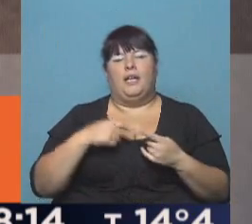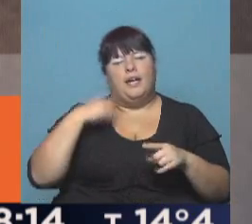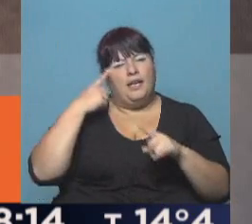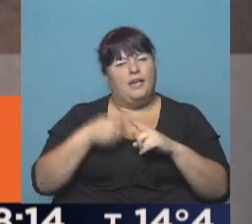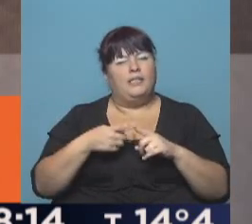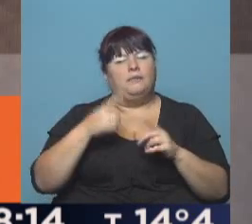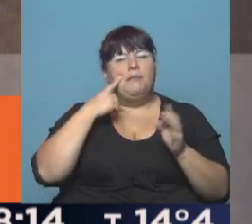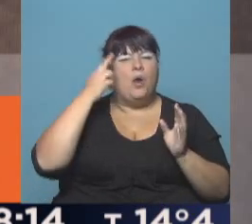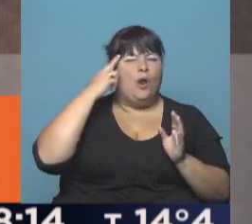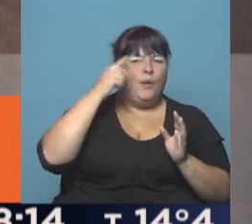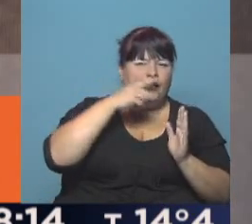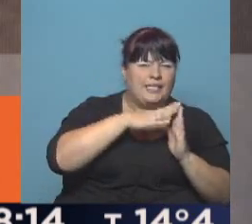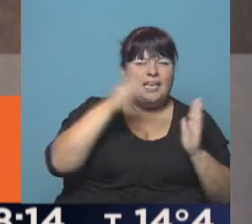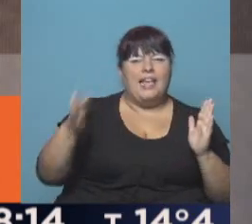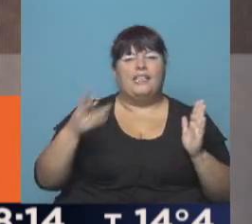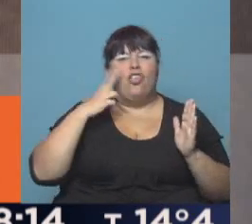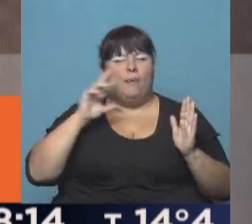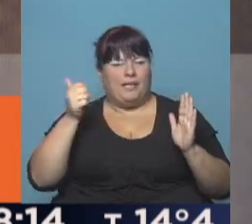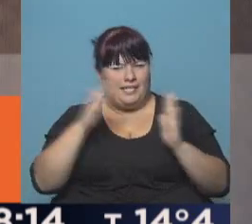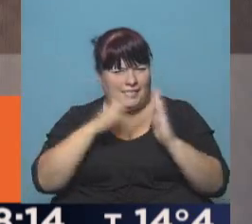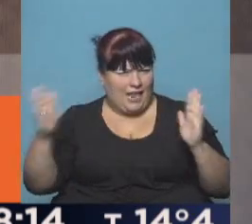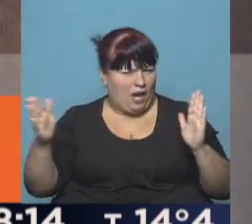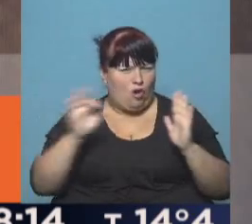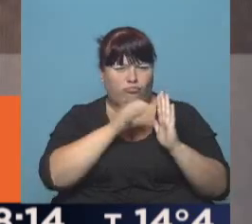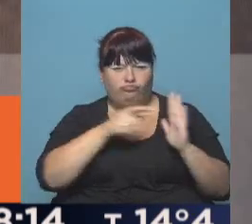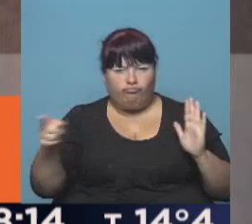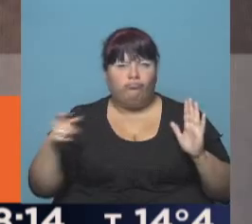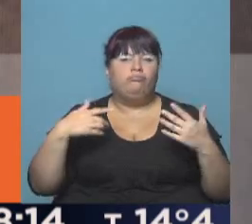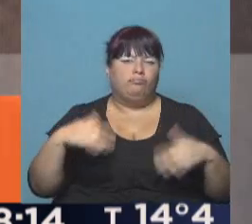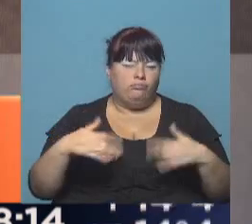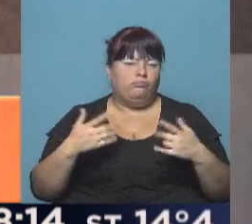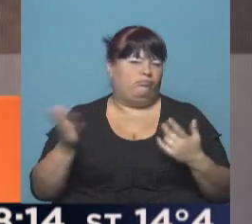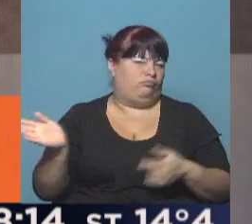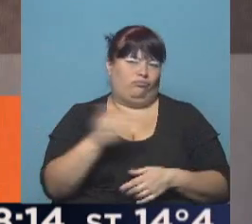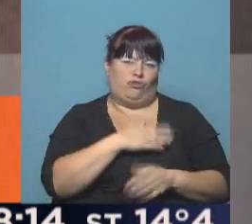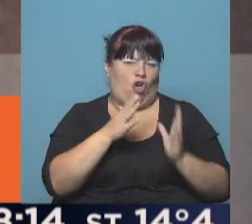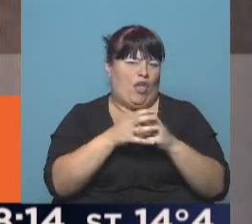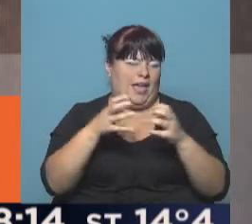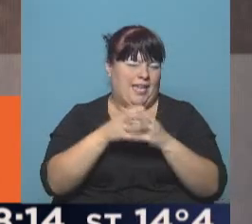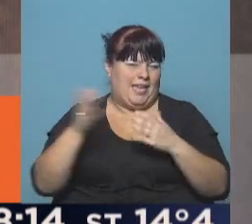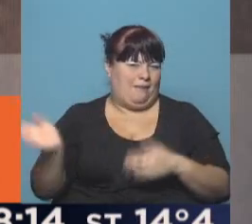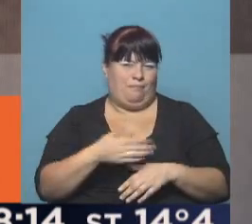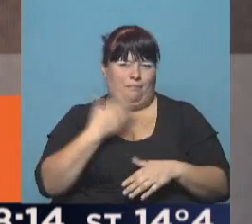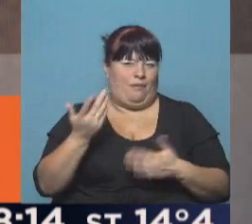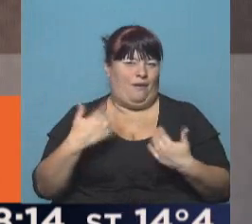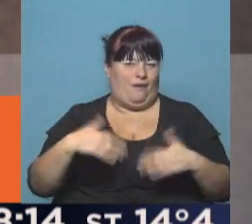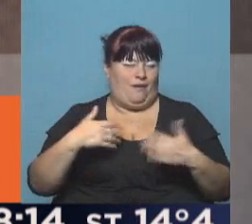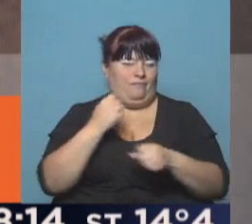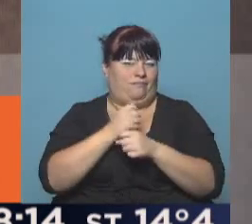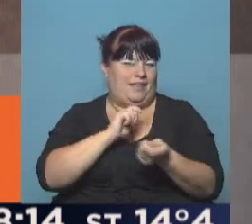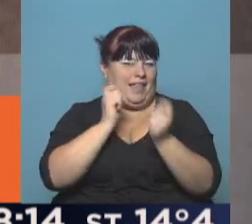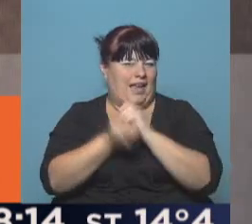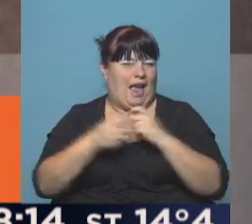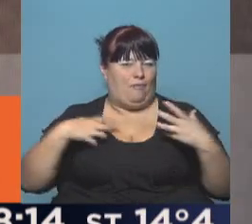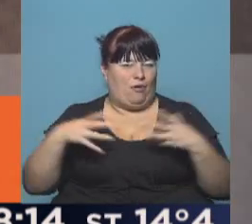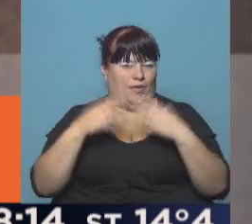entre el 97 y el 2006 de corrido así que con todo ese equipo que vivió toda esa gran transformación